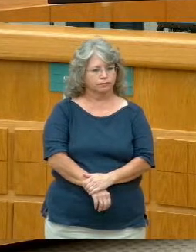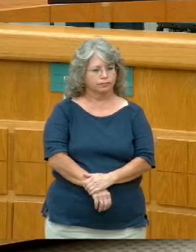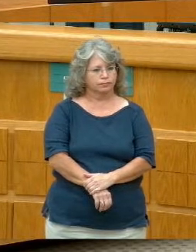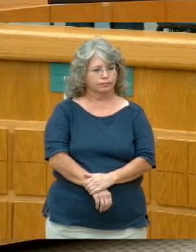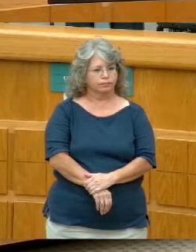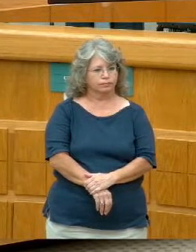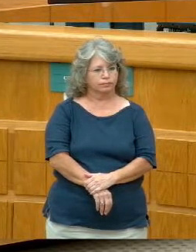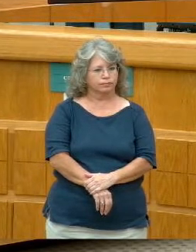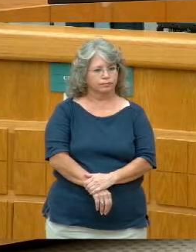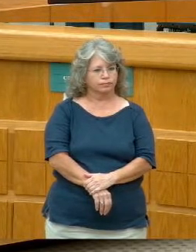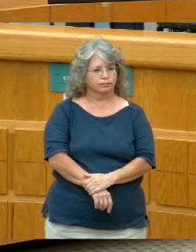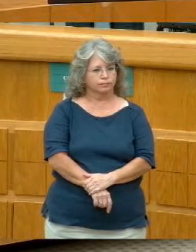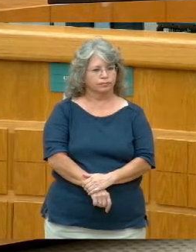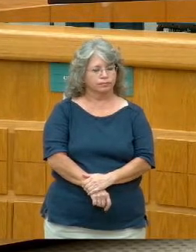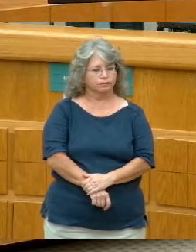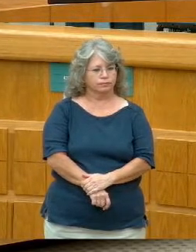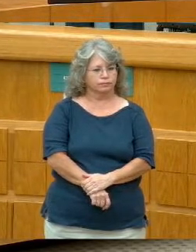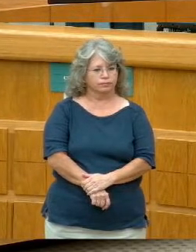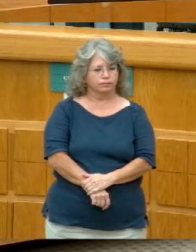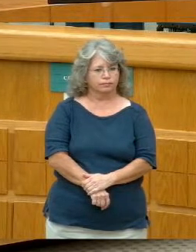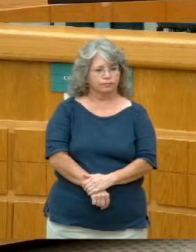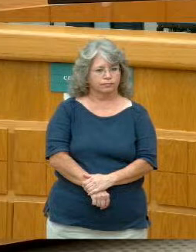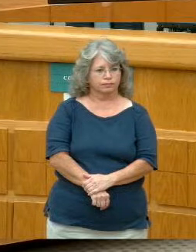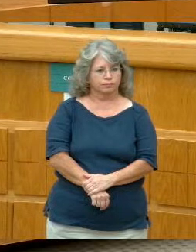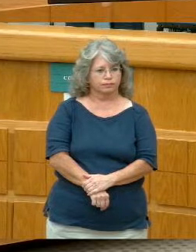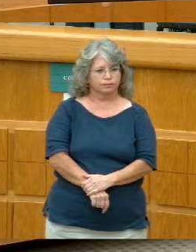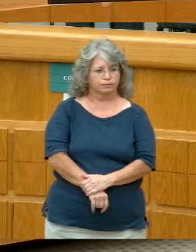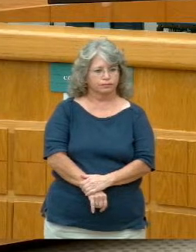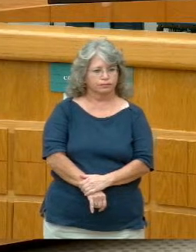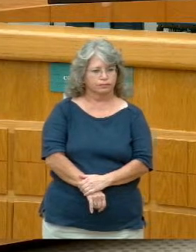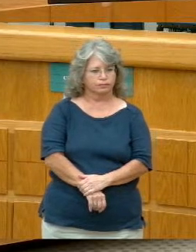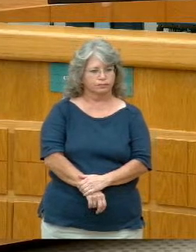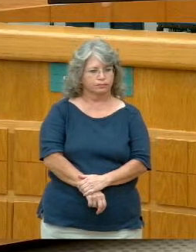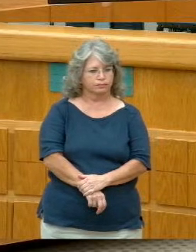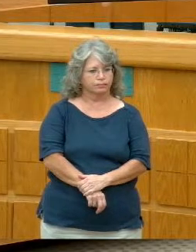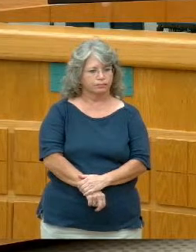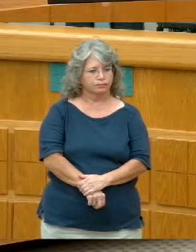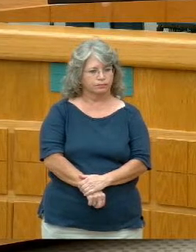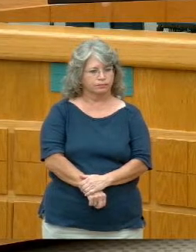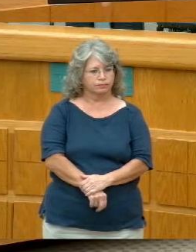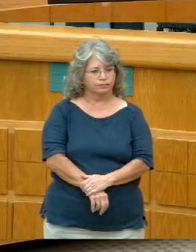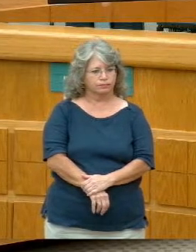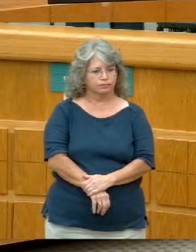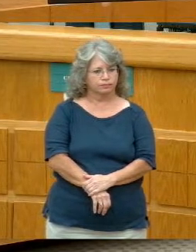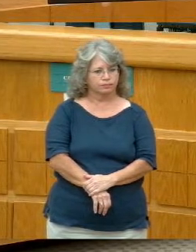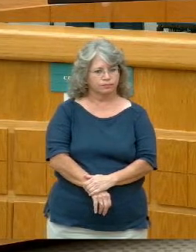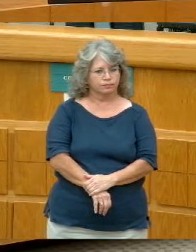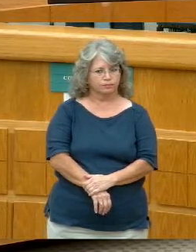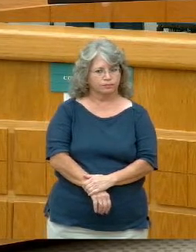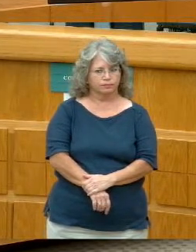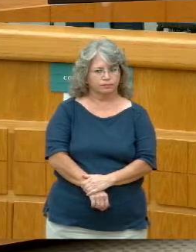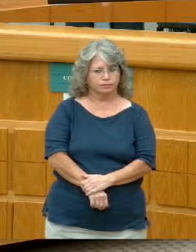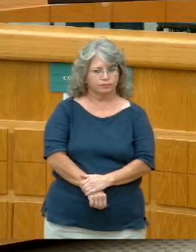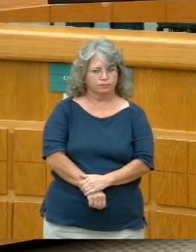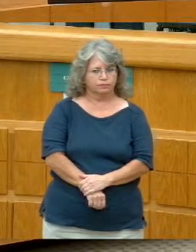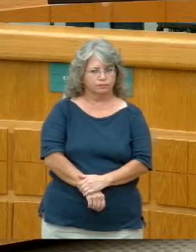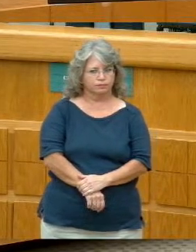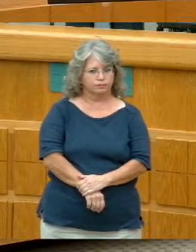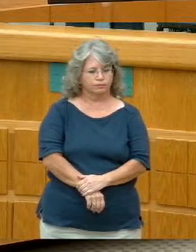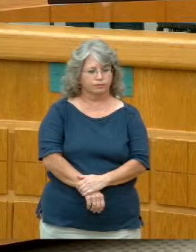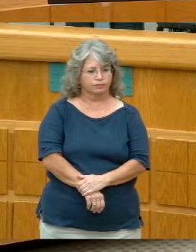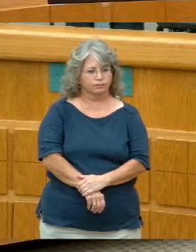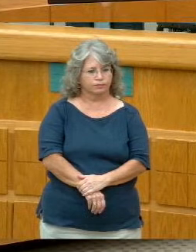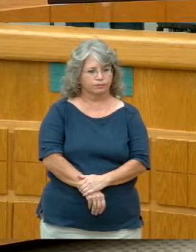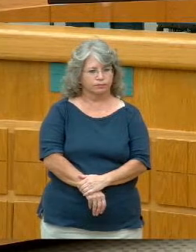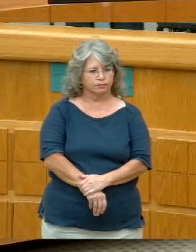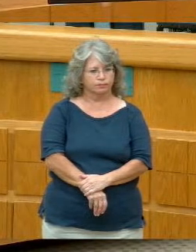y dolor abdominal intenso. Es importante que continúe las medidas de salubridad. Lave sus manos seguido,